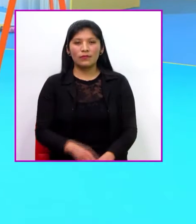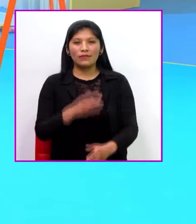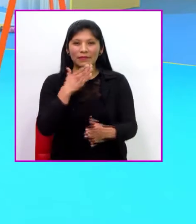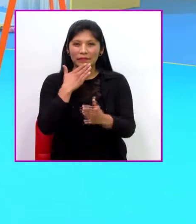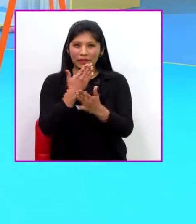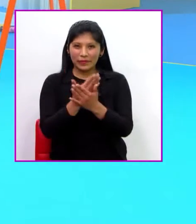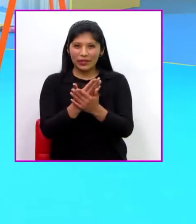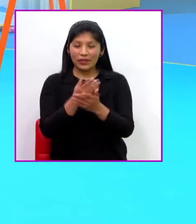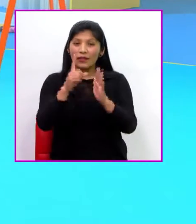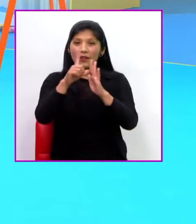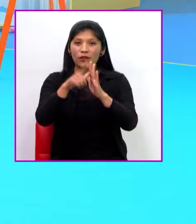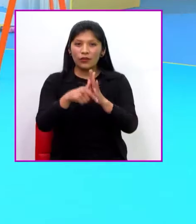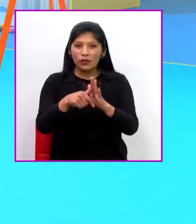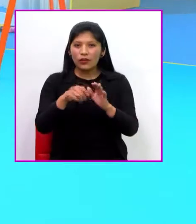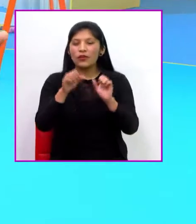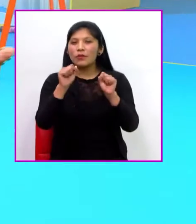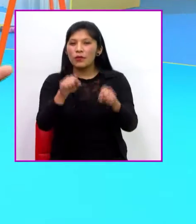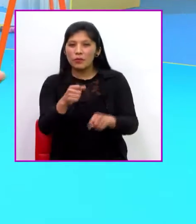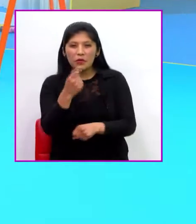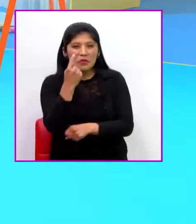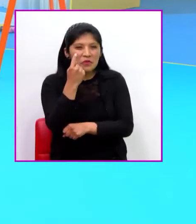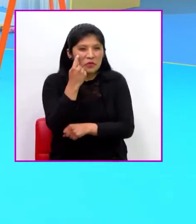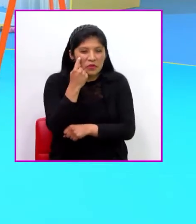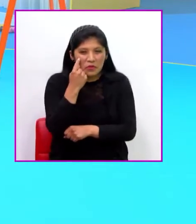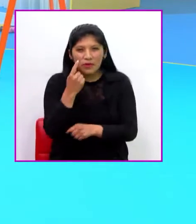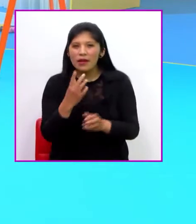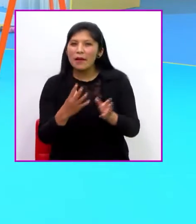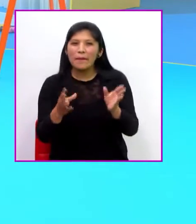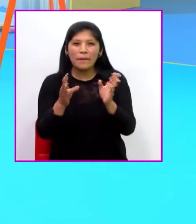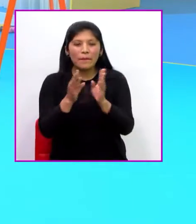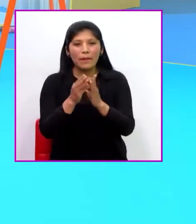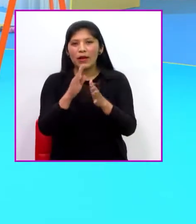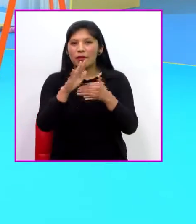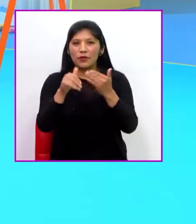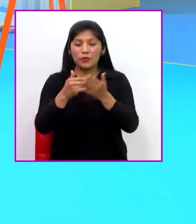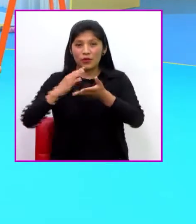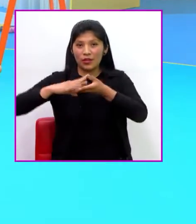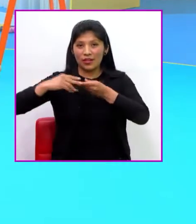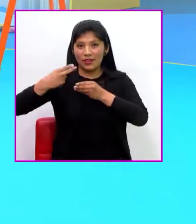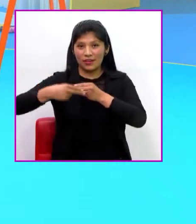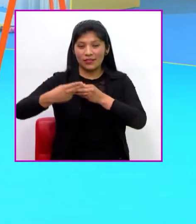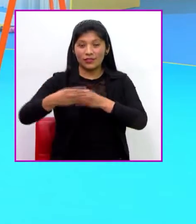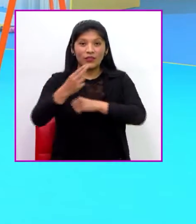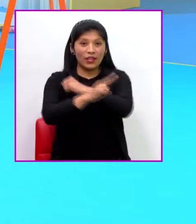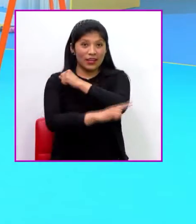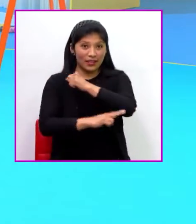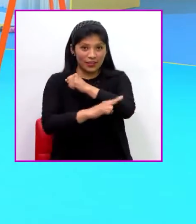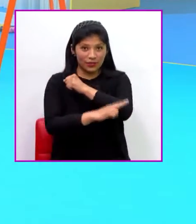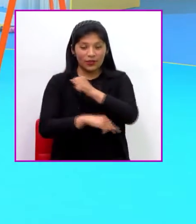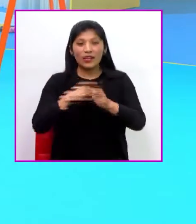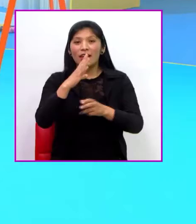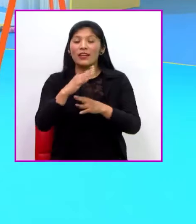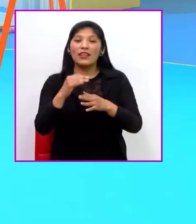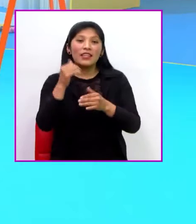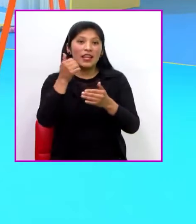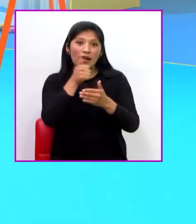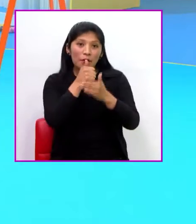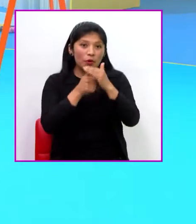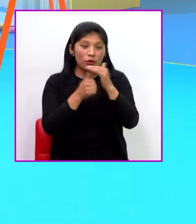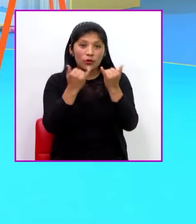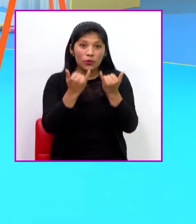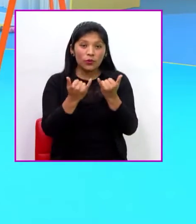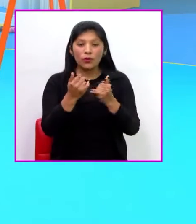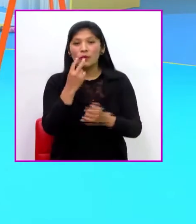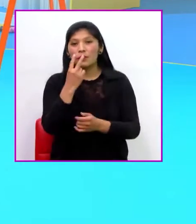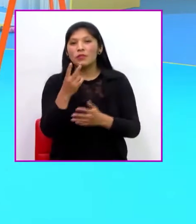Bien, después de haber podido conocer un poco más sobre nuestra historia, la historia nacional y nuestra pildorita de la cuarentena, es